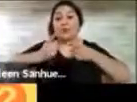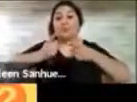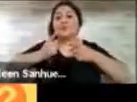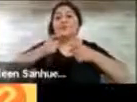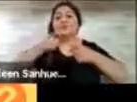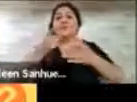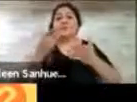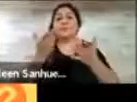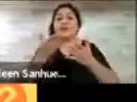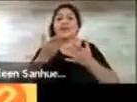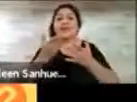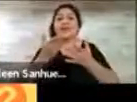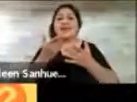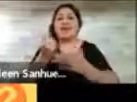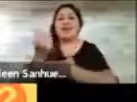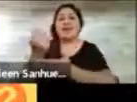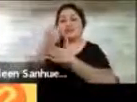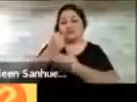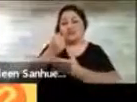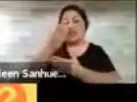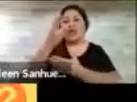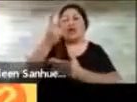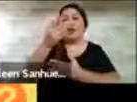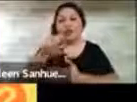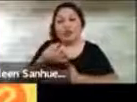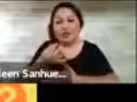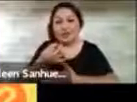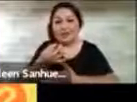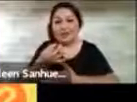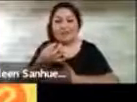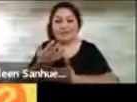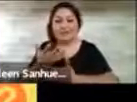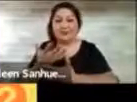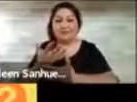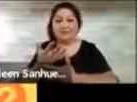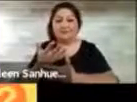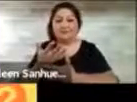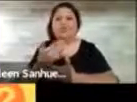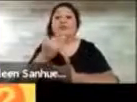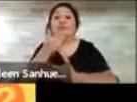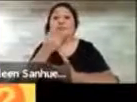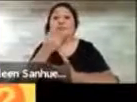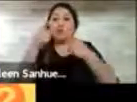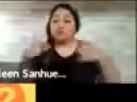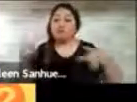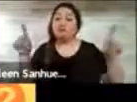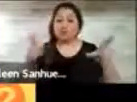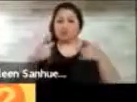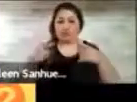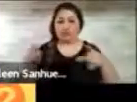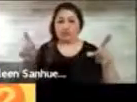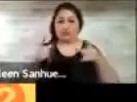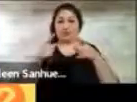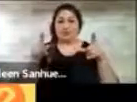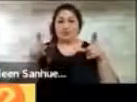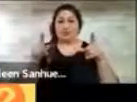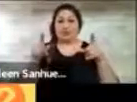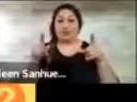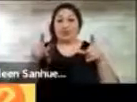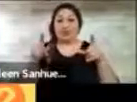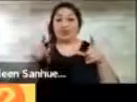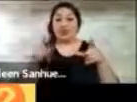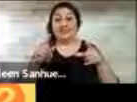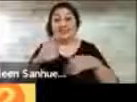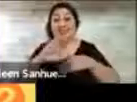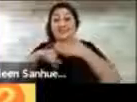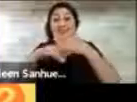contar. A través de como también relacionándolo a la música. Si es que ya se nos llena la pantalla